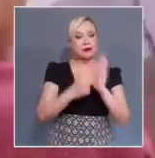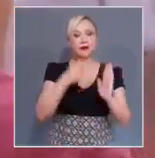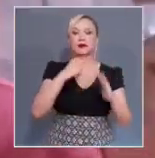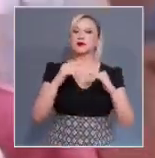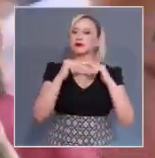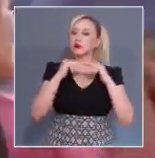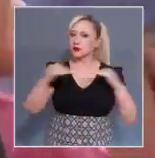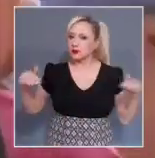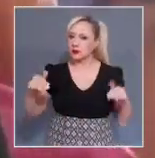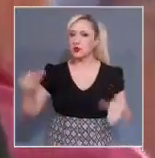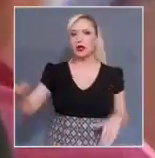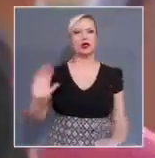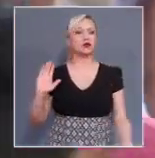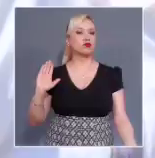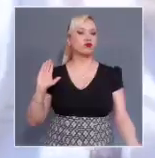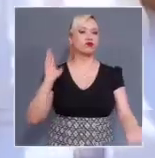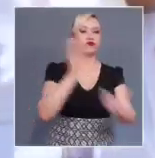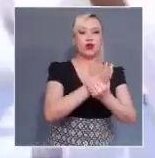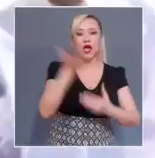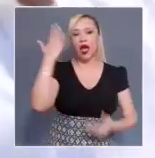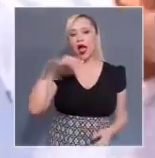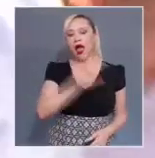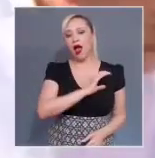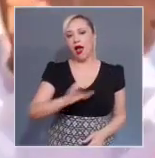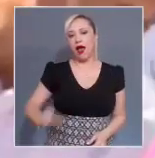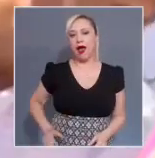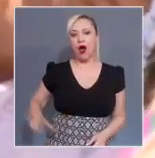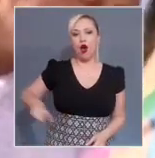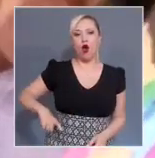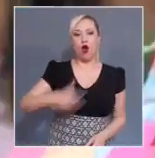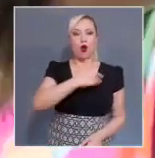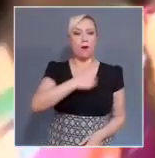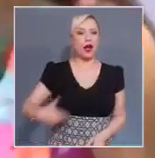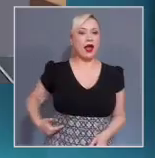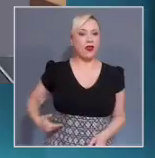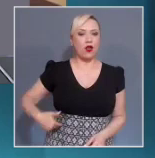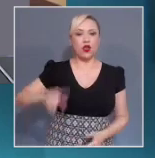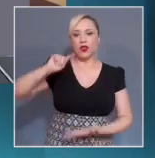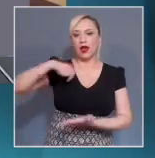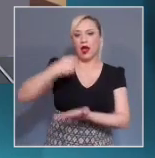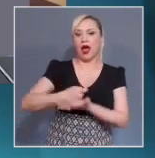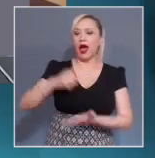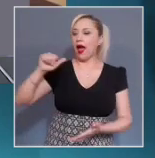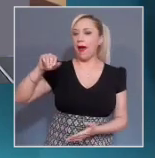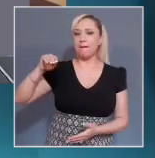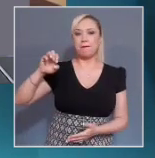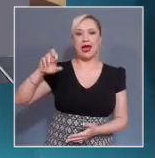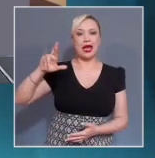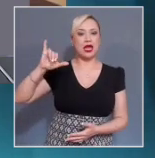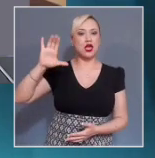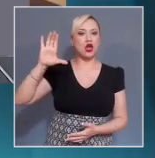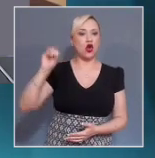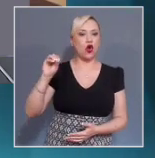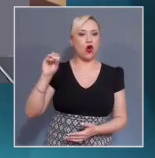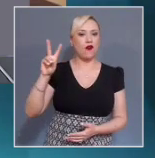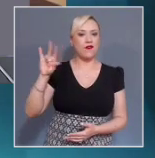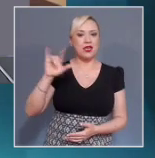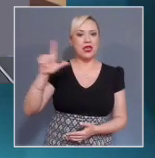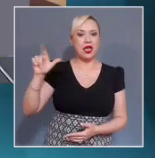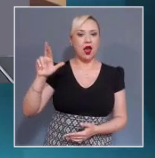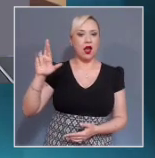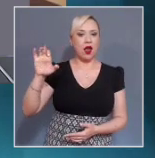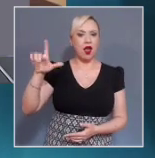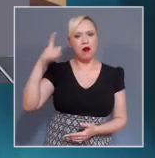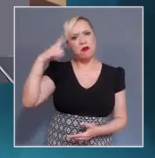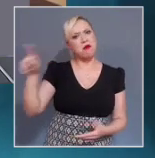del entonces candidato a gobernador de Tamaulipas, Américo Villarreal Anaya. La transgresión a los principios de neutralidad, imparcialidad